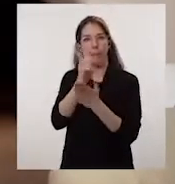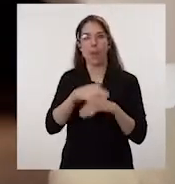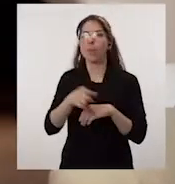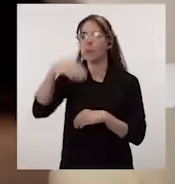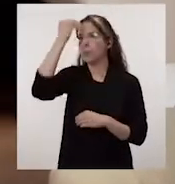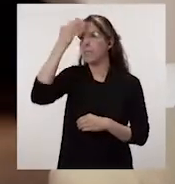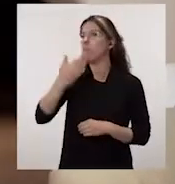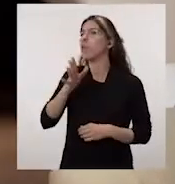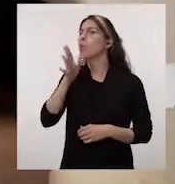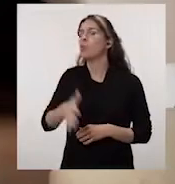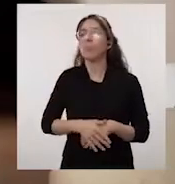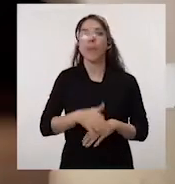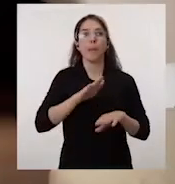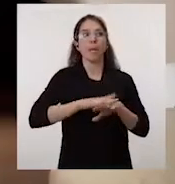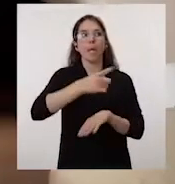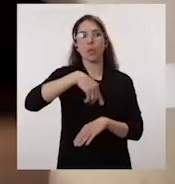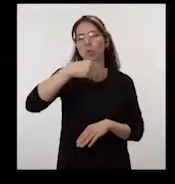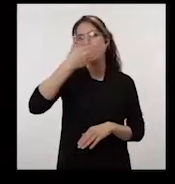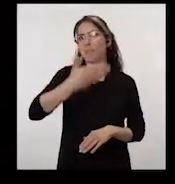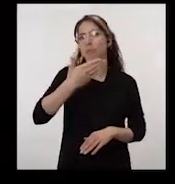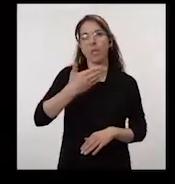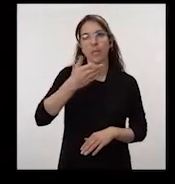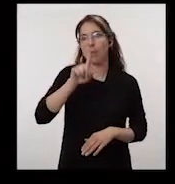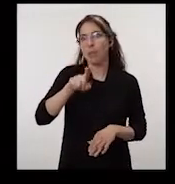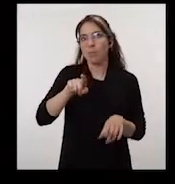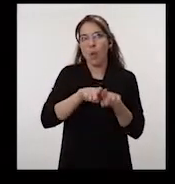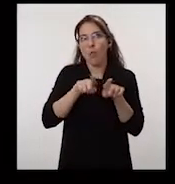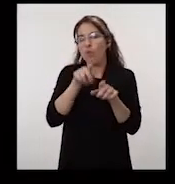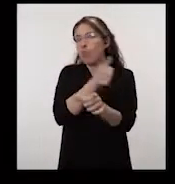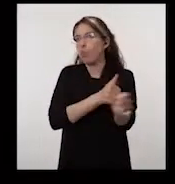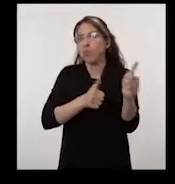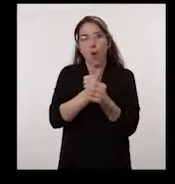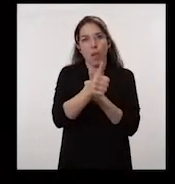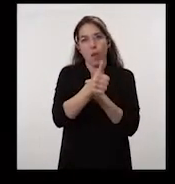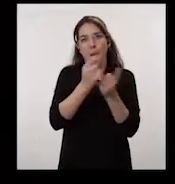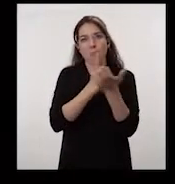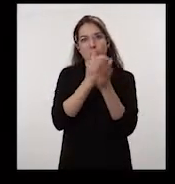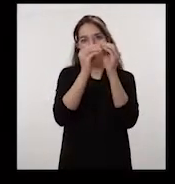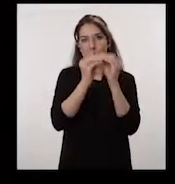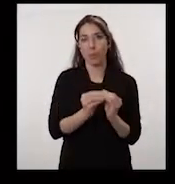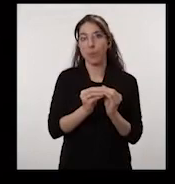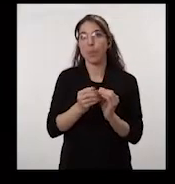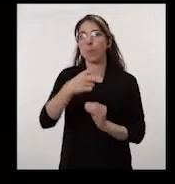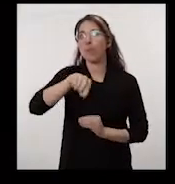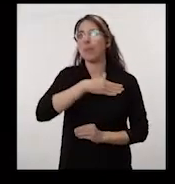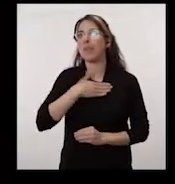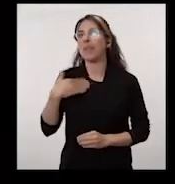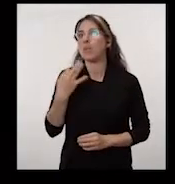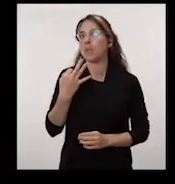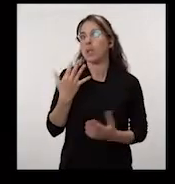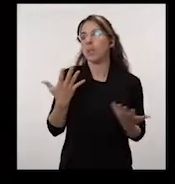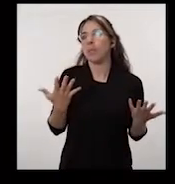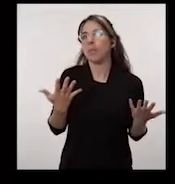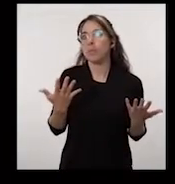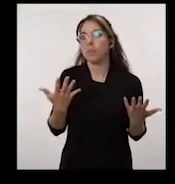importante hacer este mapa de líneas de investigación para nosotros no sólo era importante era prioritario con ello buscamos